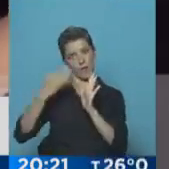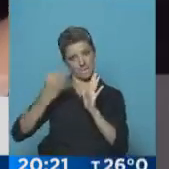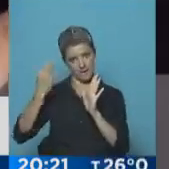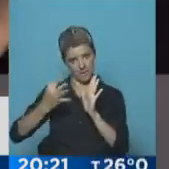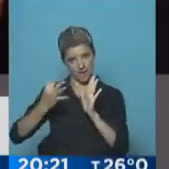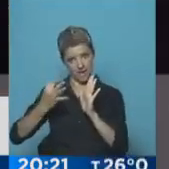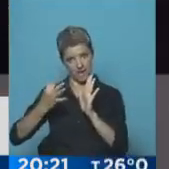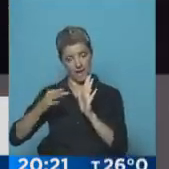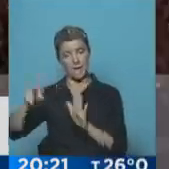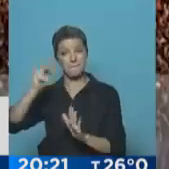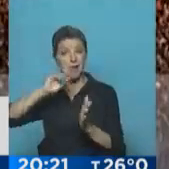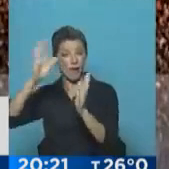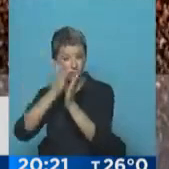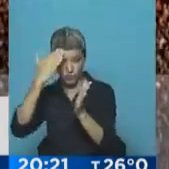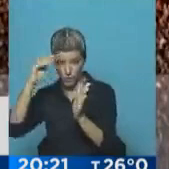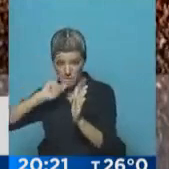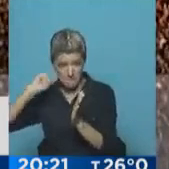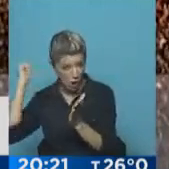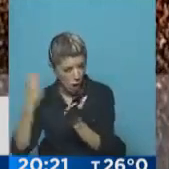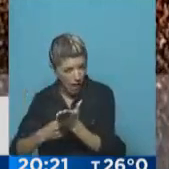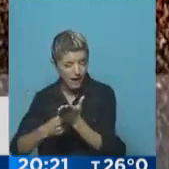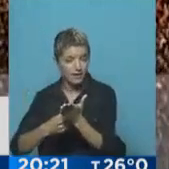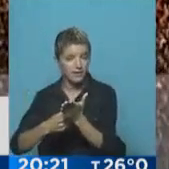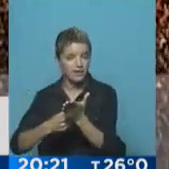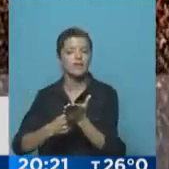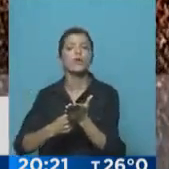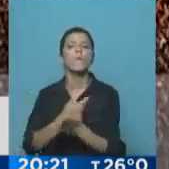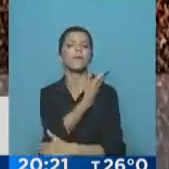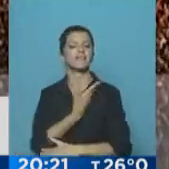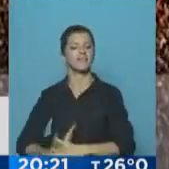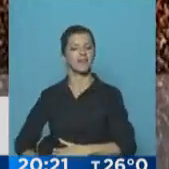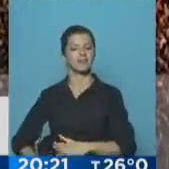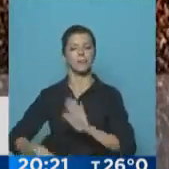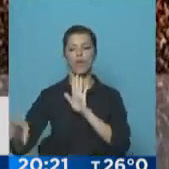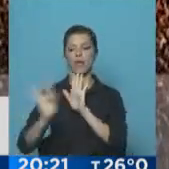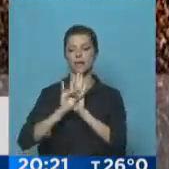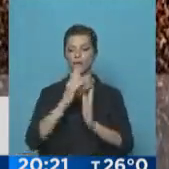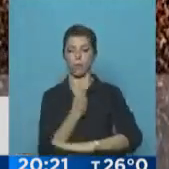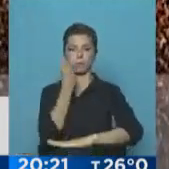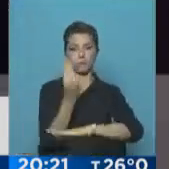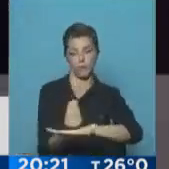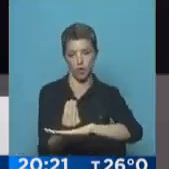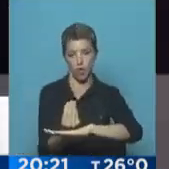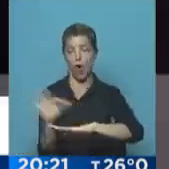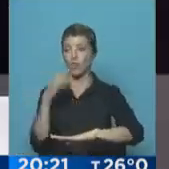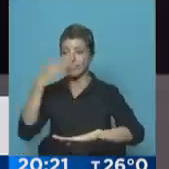la Constitución y poner presidentes por decreto o resolución judicial no es una cuestión